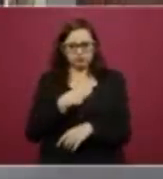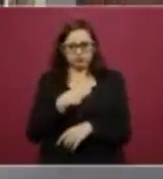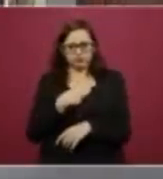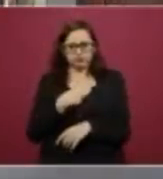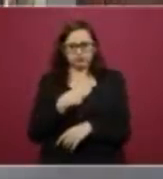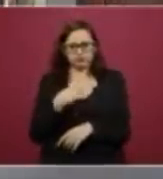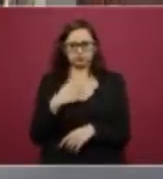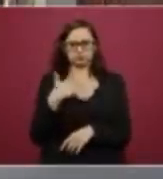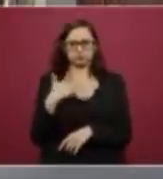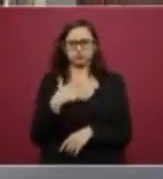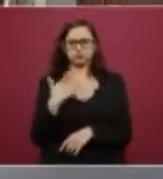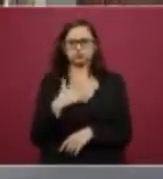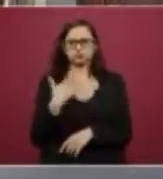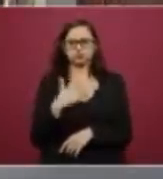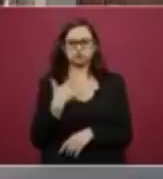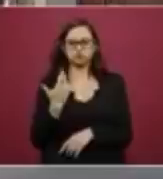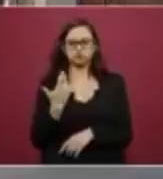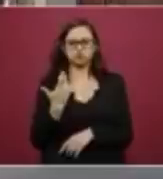son